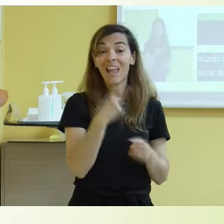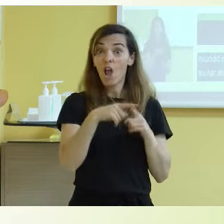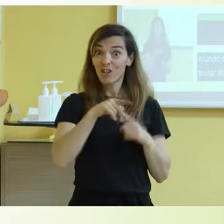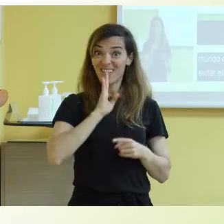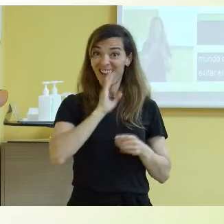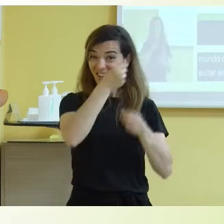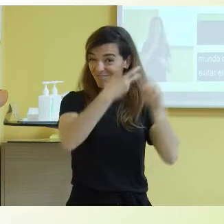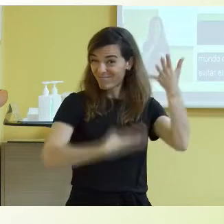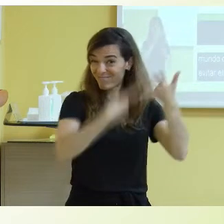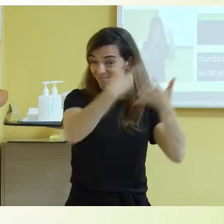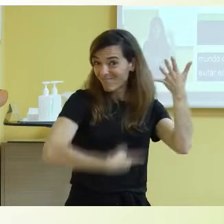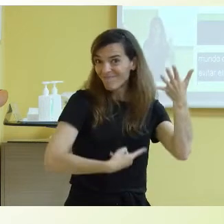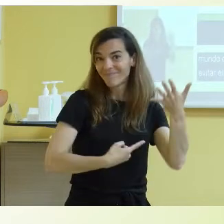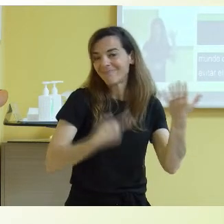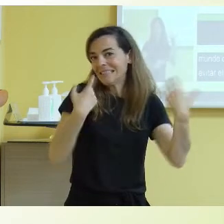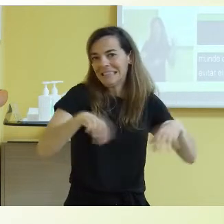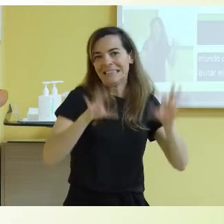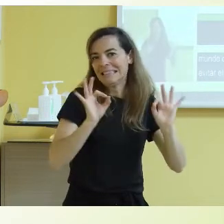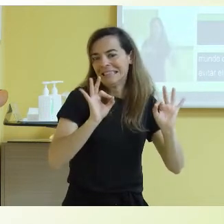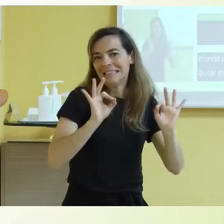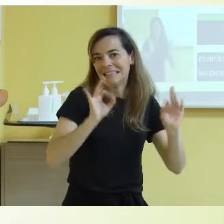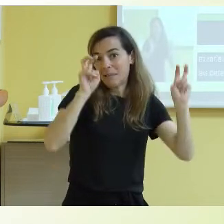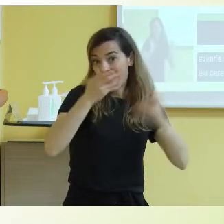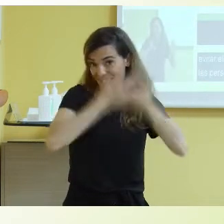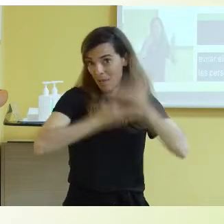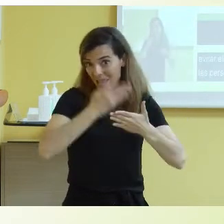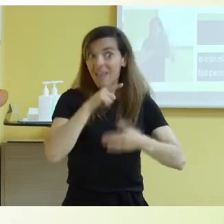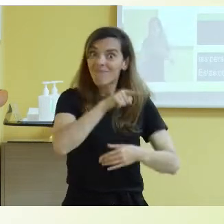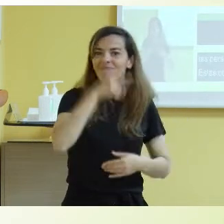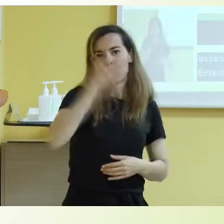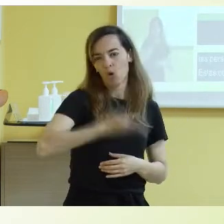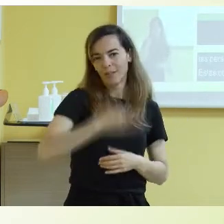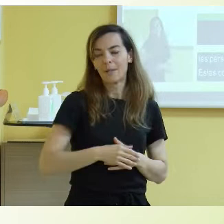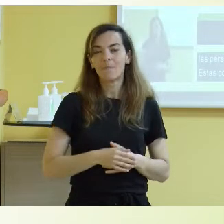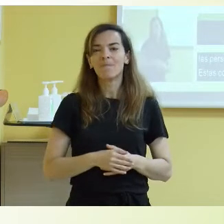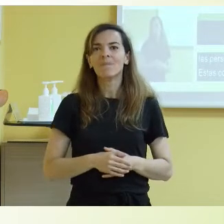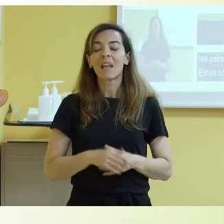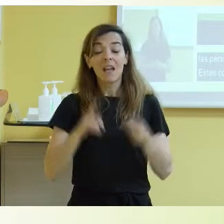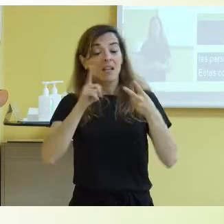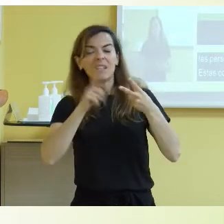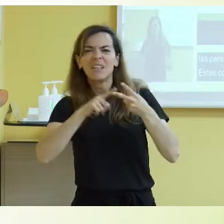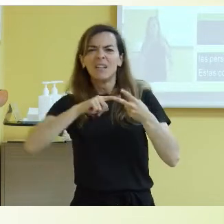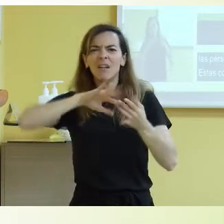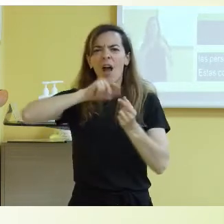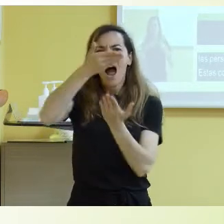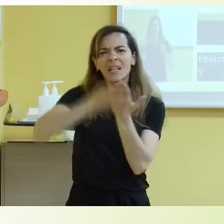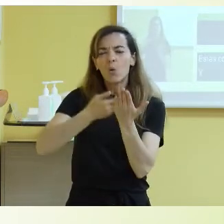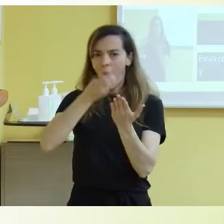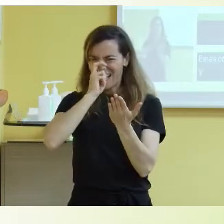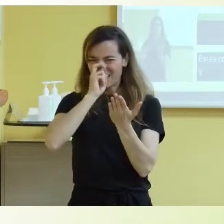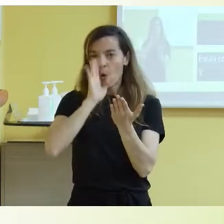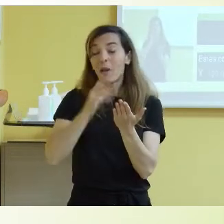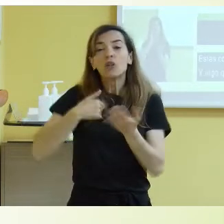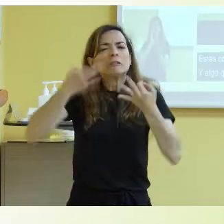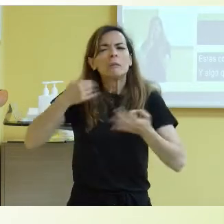que son clásicos de la discapacidad creo que son importantes. Y algo que es un artículo antiguo, pero que siempre